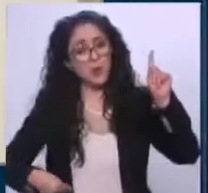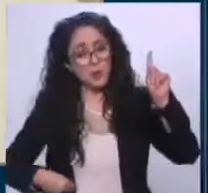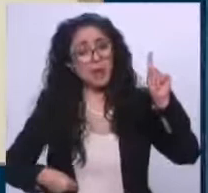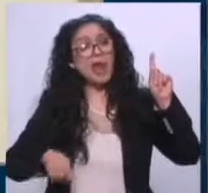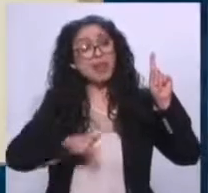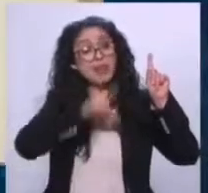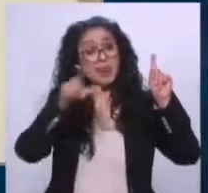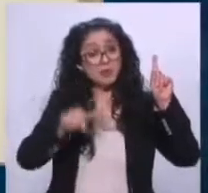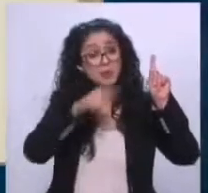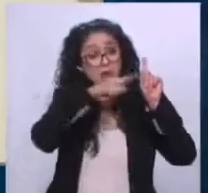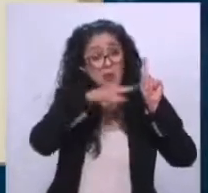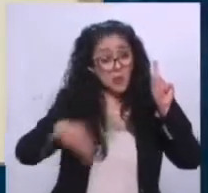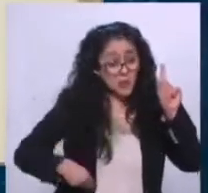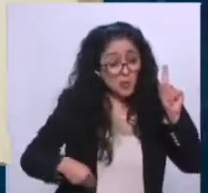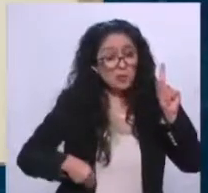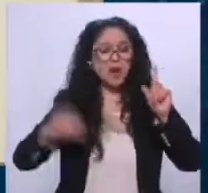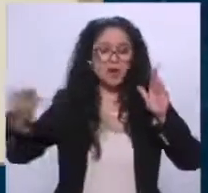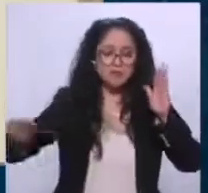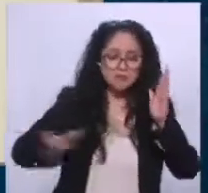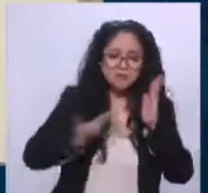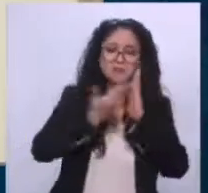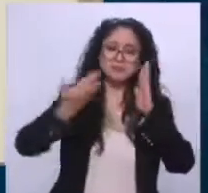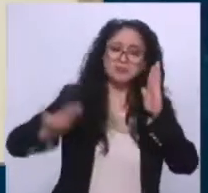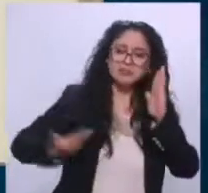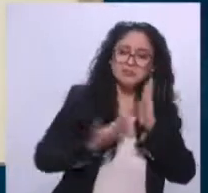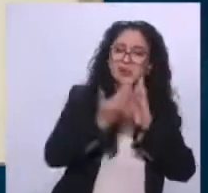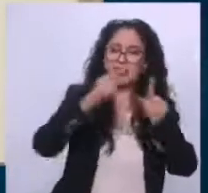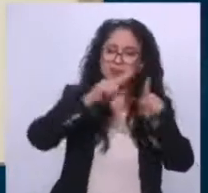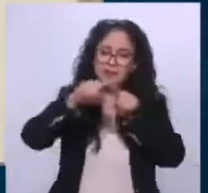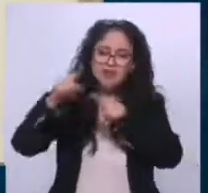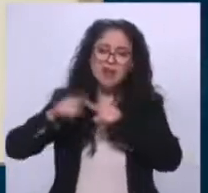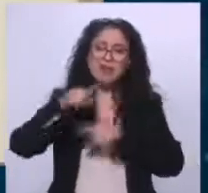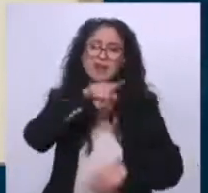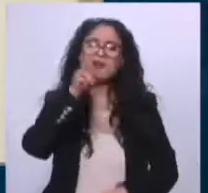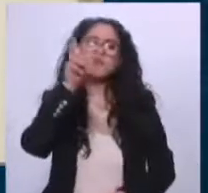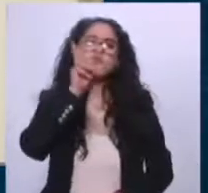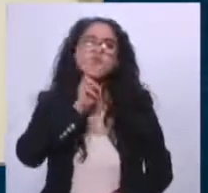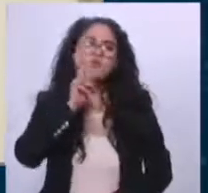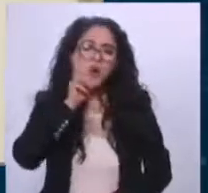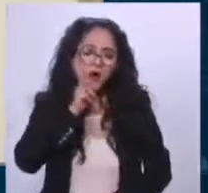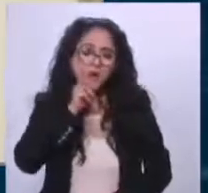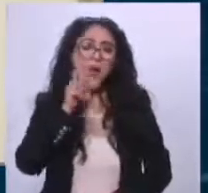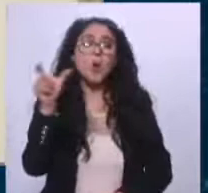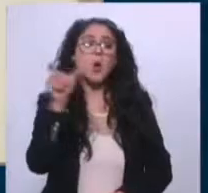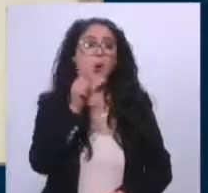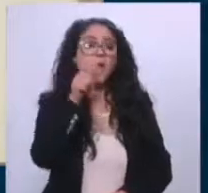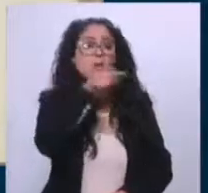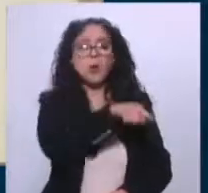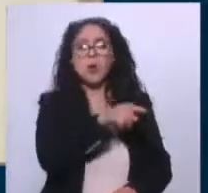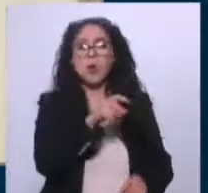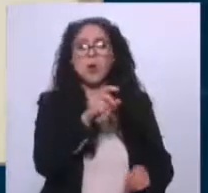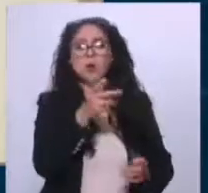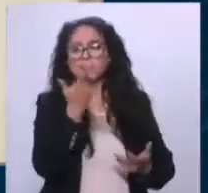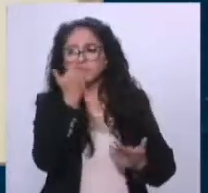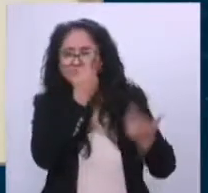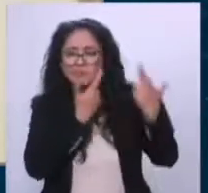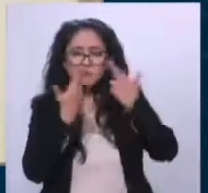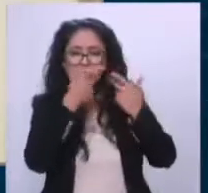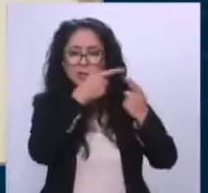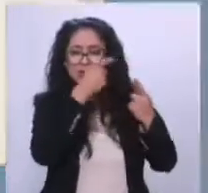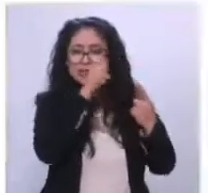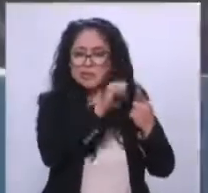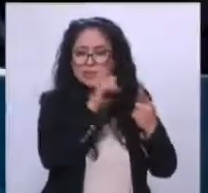bajo los datos de prueba que ya por los cuales se formuló una imputación. Ahora, esta diferencia es importante porque bajo